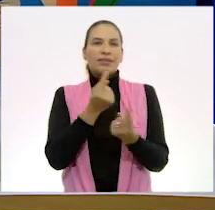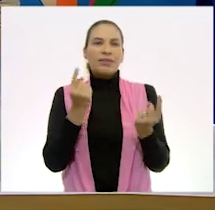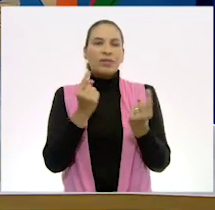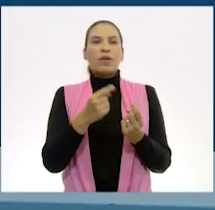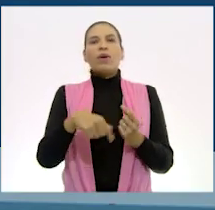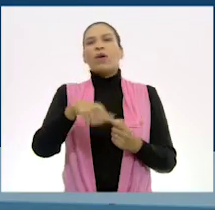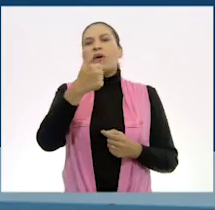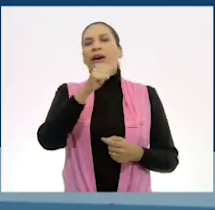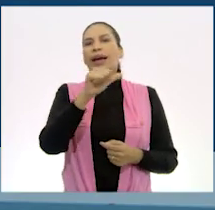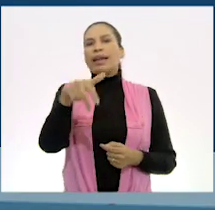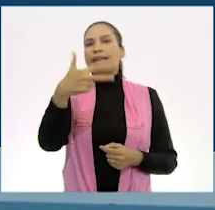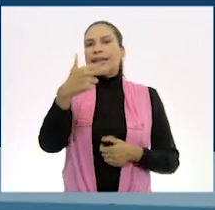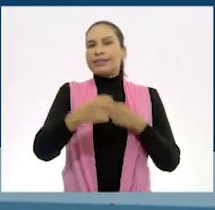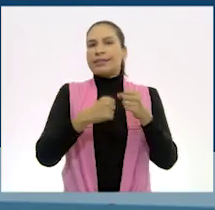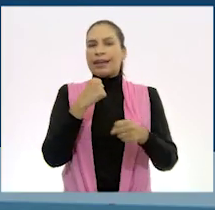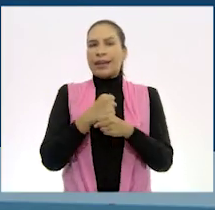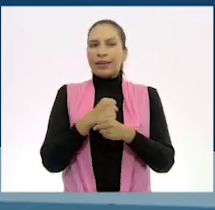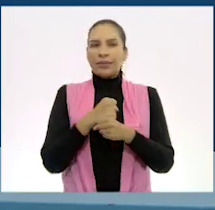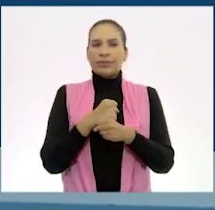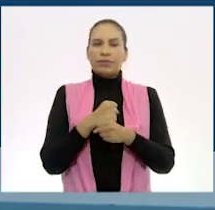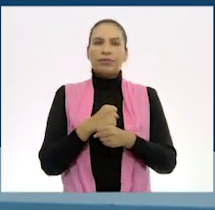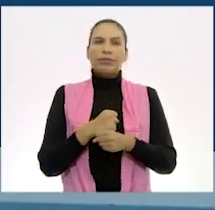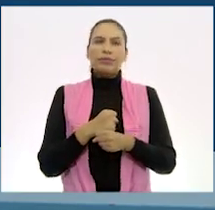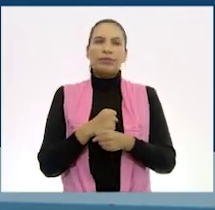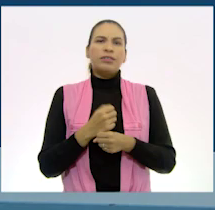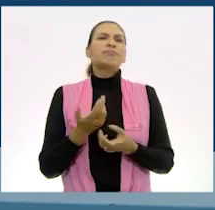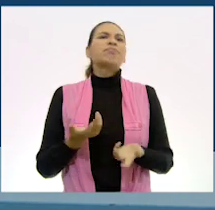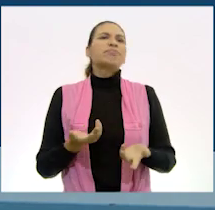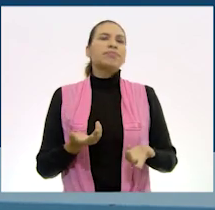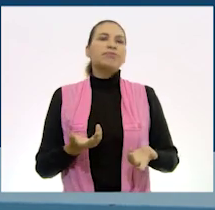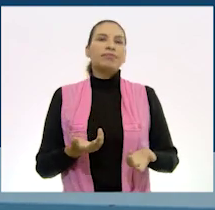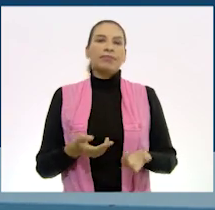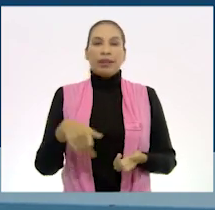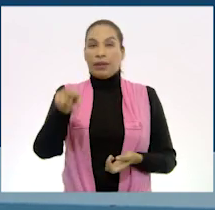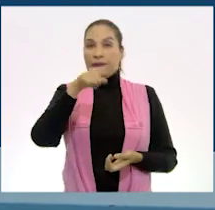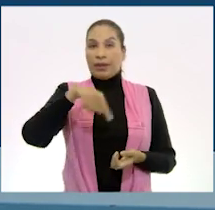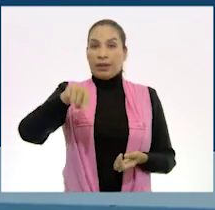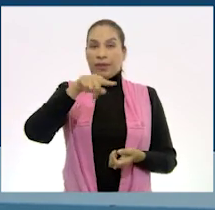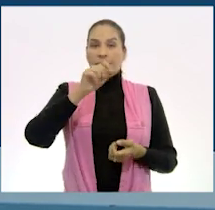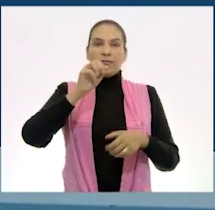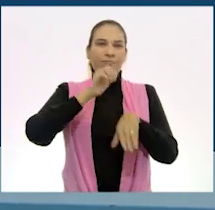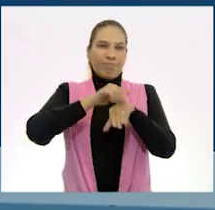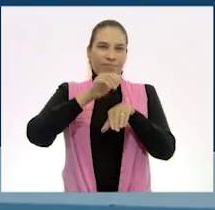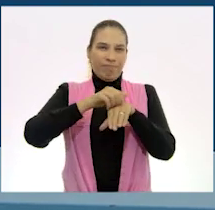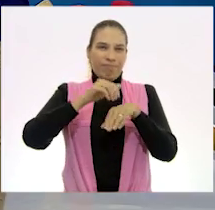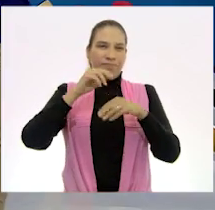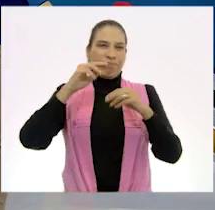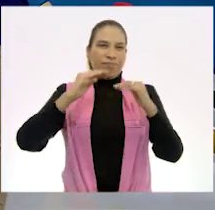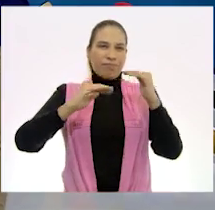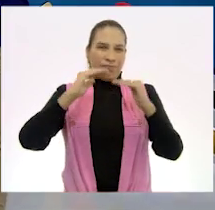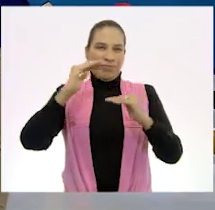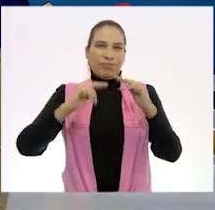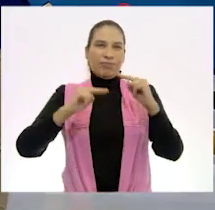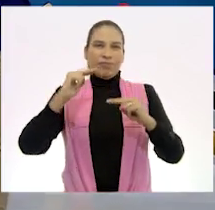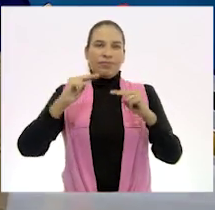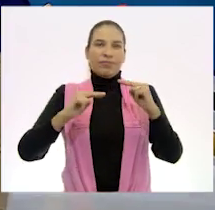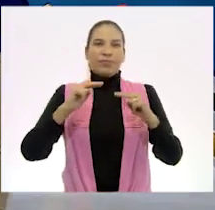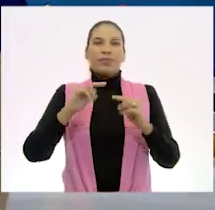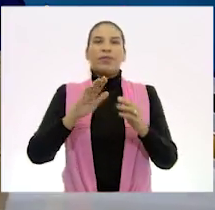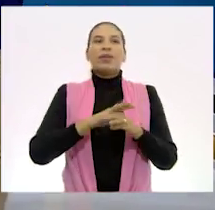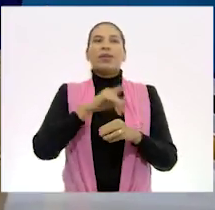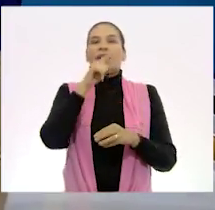a 13 años de edad. Es decir, estos valores son por